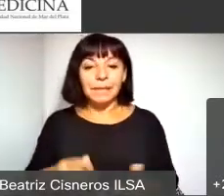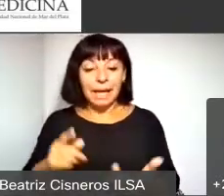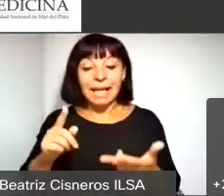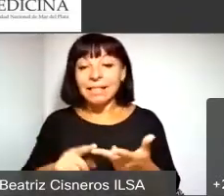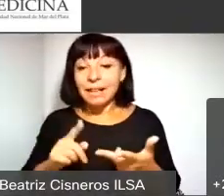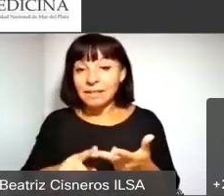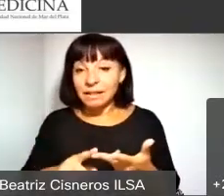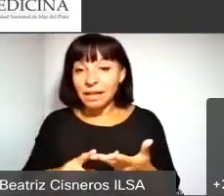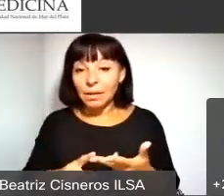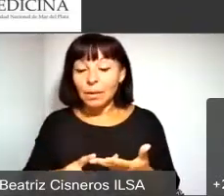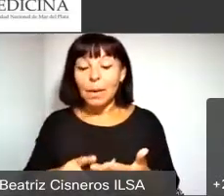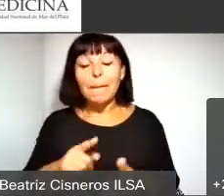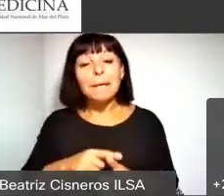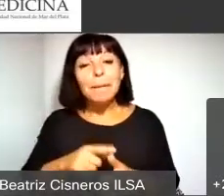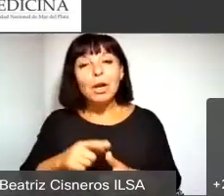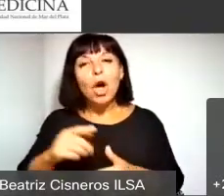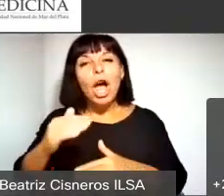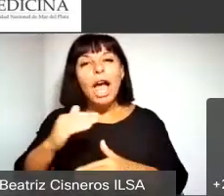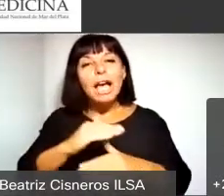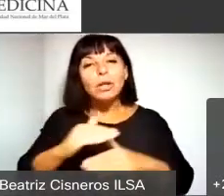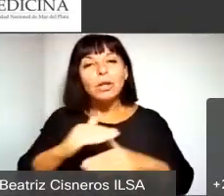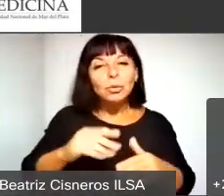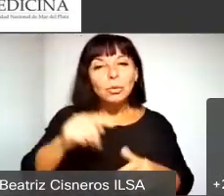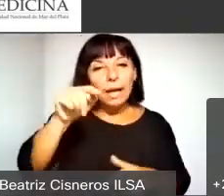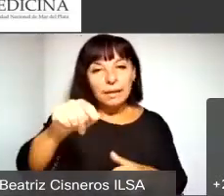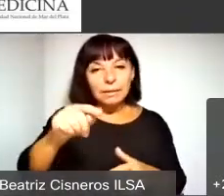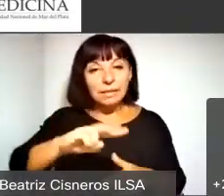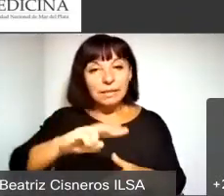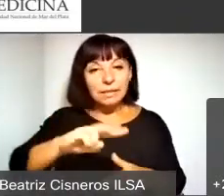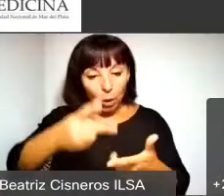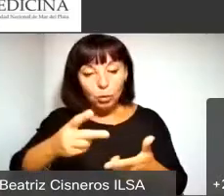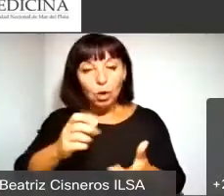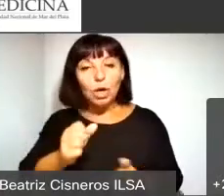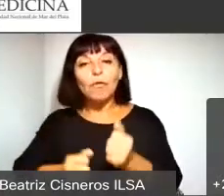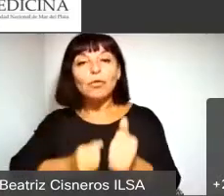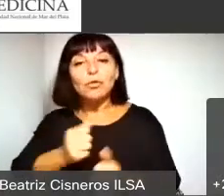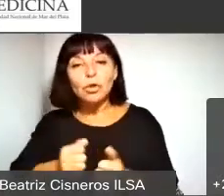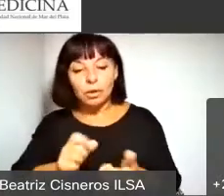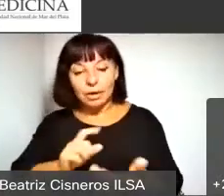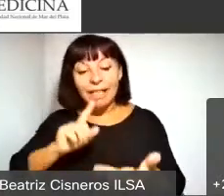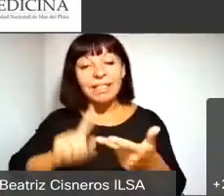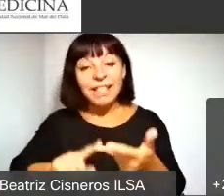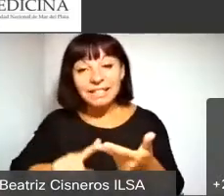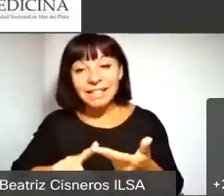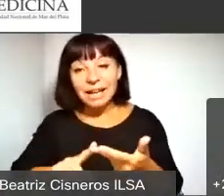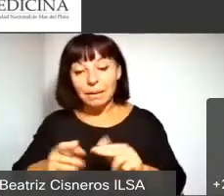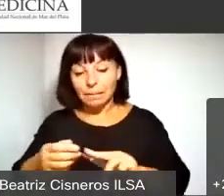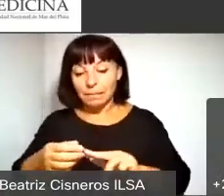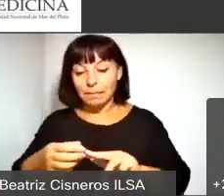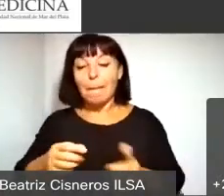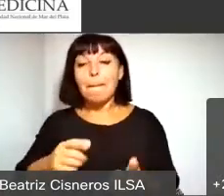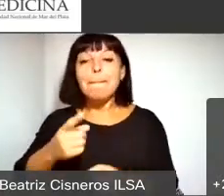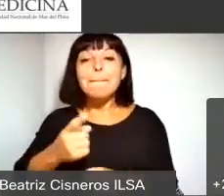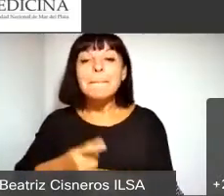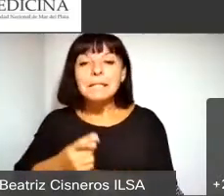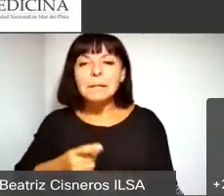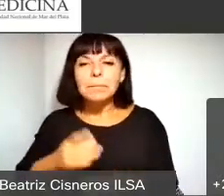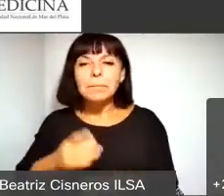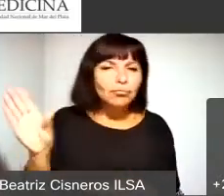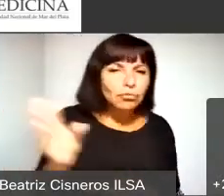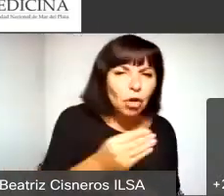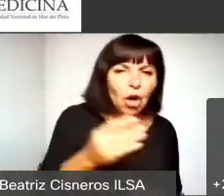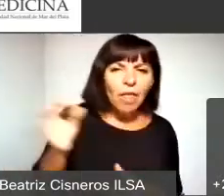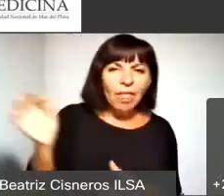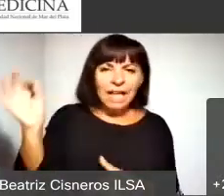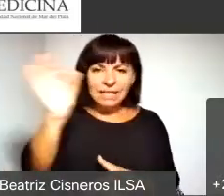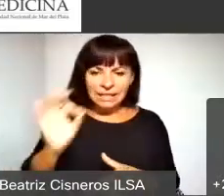y el segundo hace referencia a algo más funcional. Y el tercer principio dice que toda célula